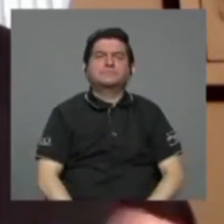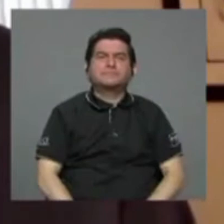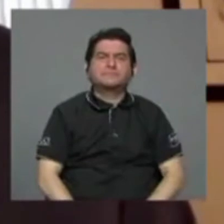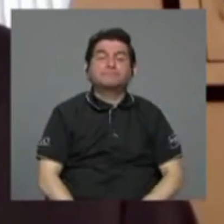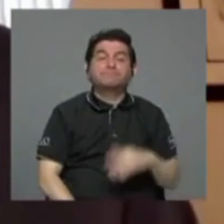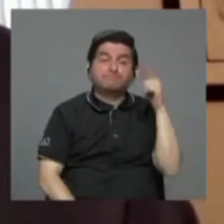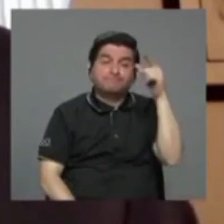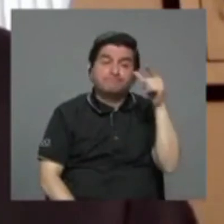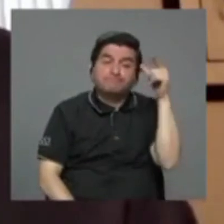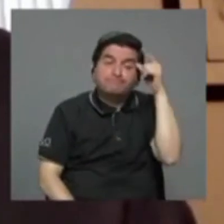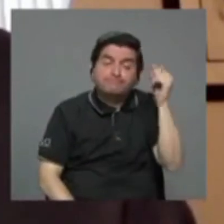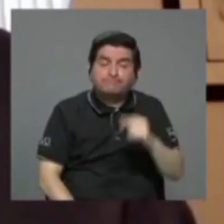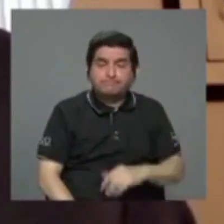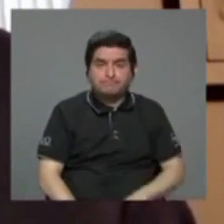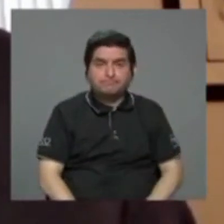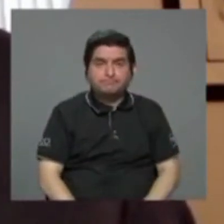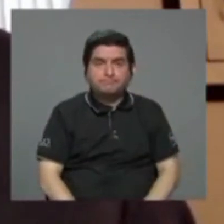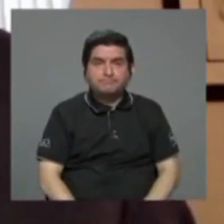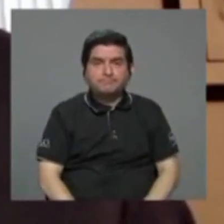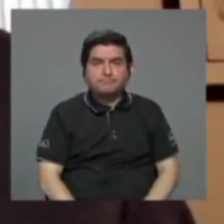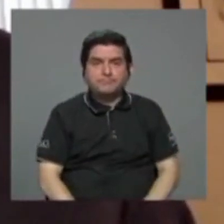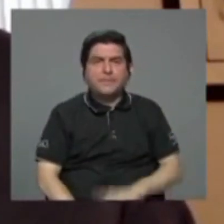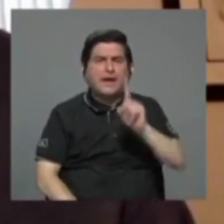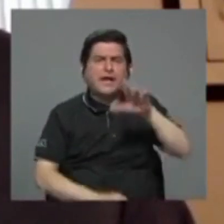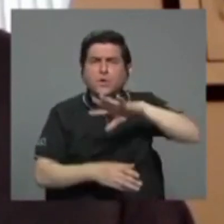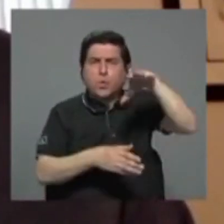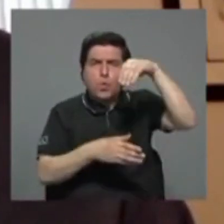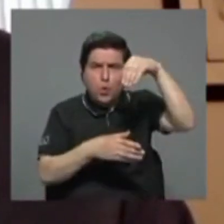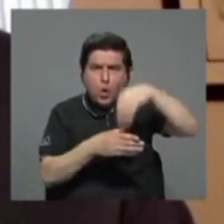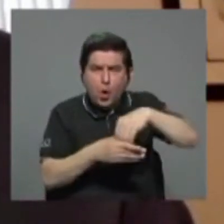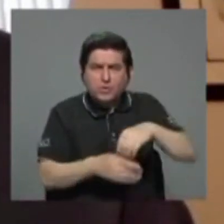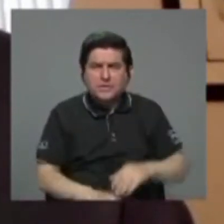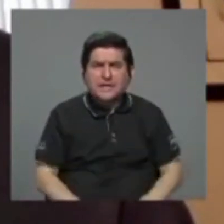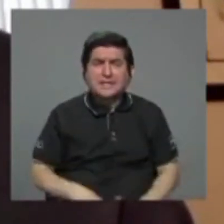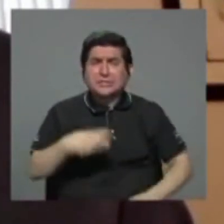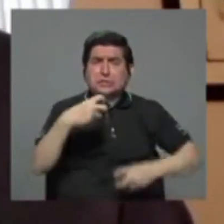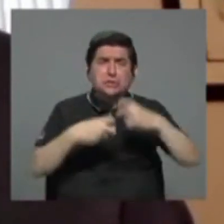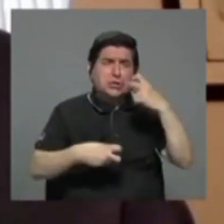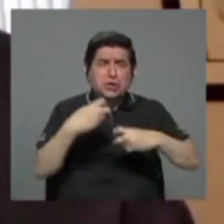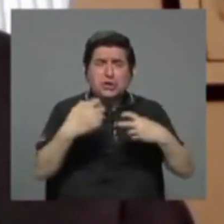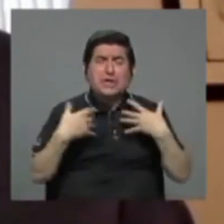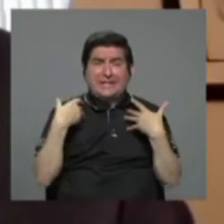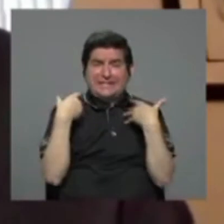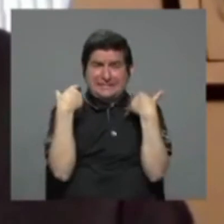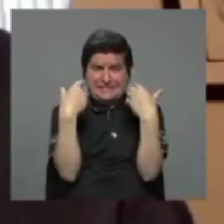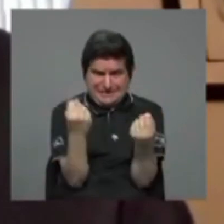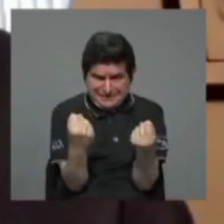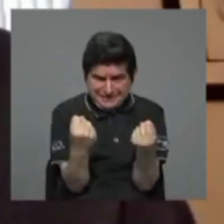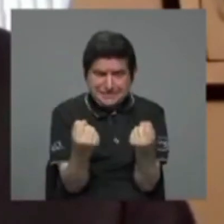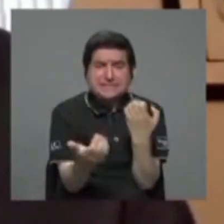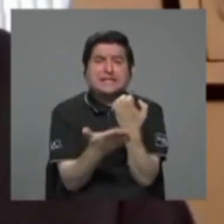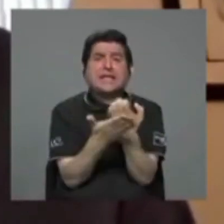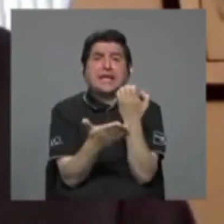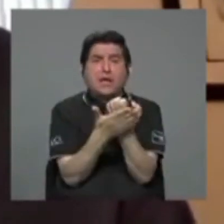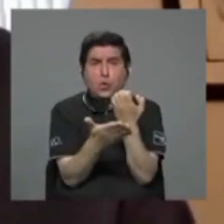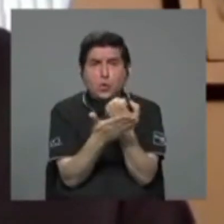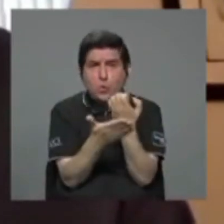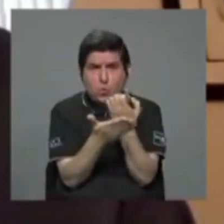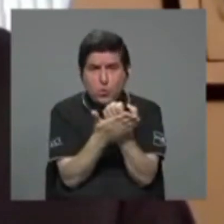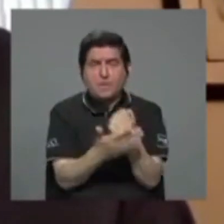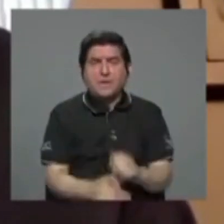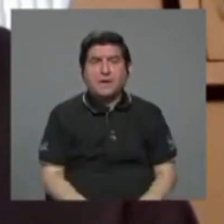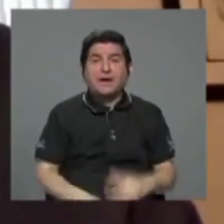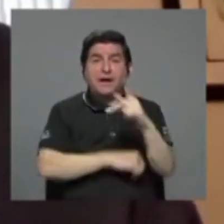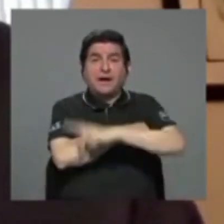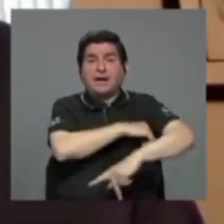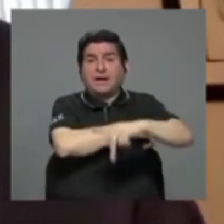por supuesto que un contexto de crisis sanitaria y económica que el